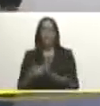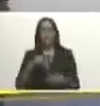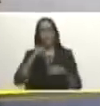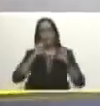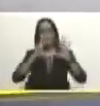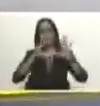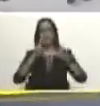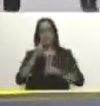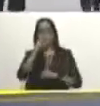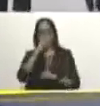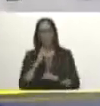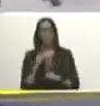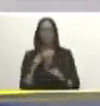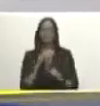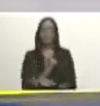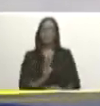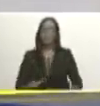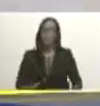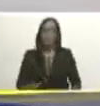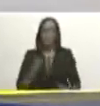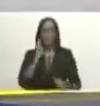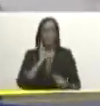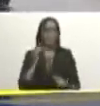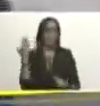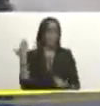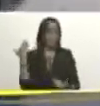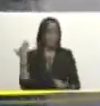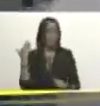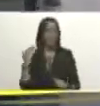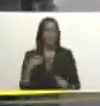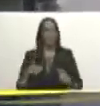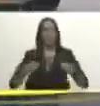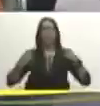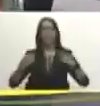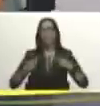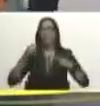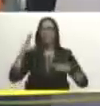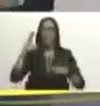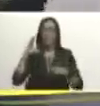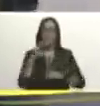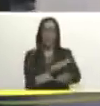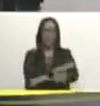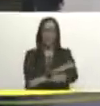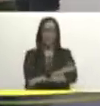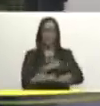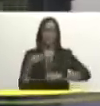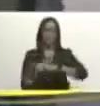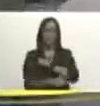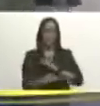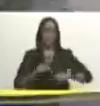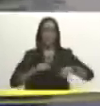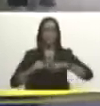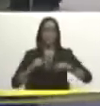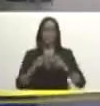81 años de la Guardia Nacional Bolivariana, los enemigos de la patria de la ultraderecha, bajo instrucciones de la Casa Blanca,